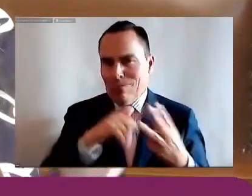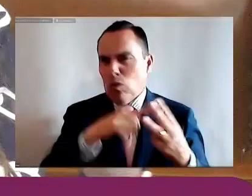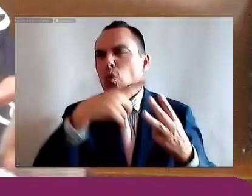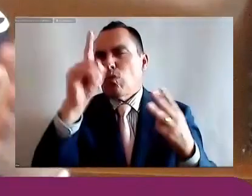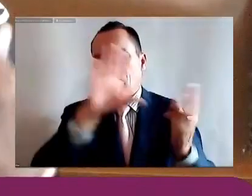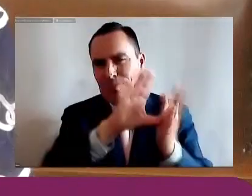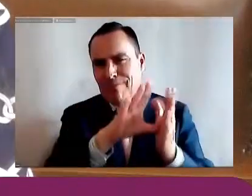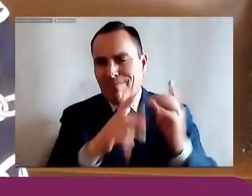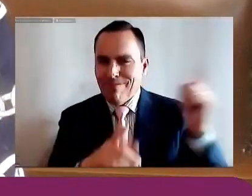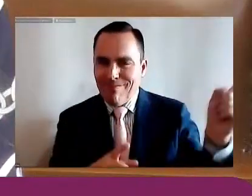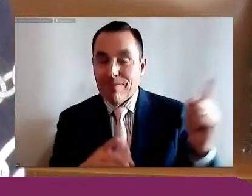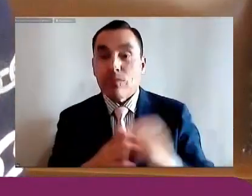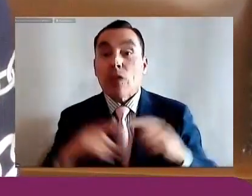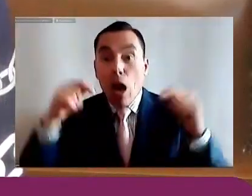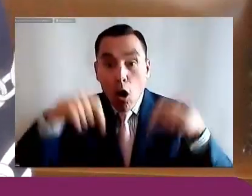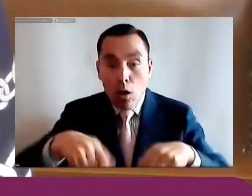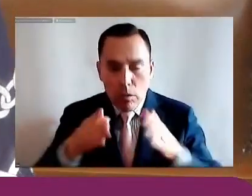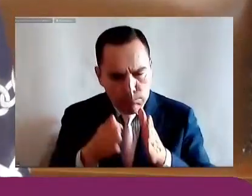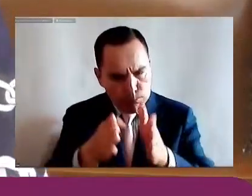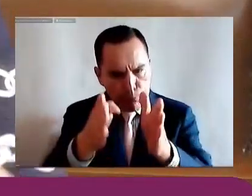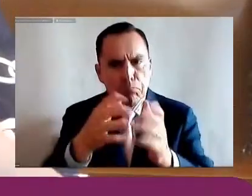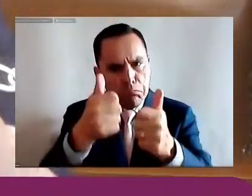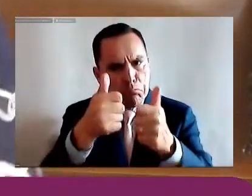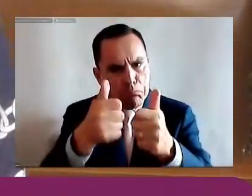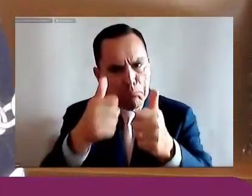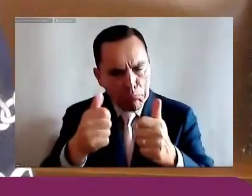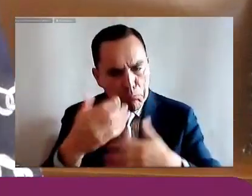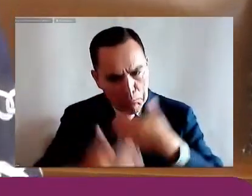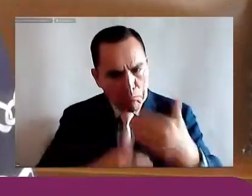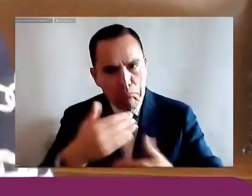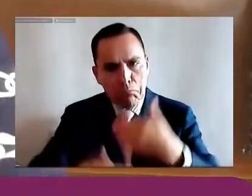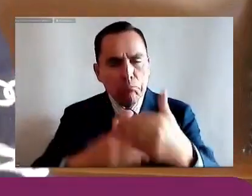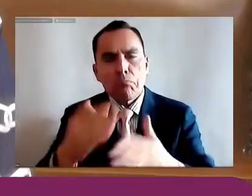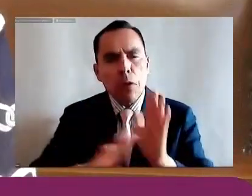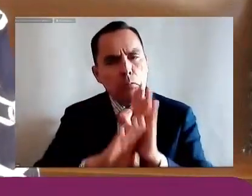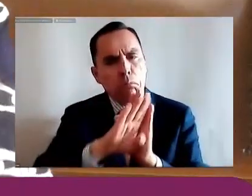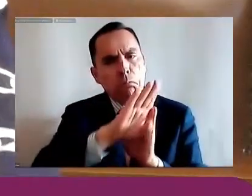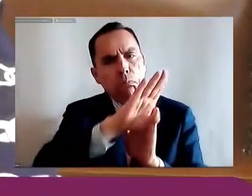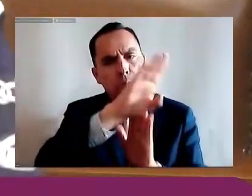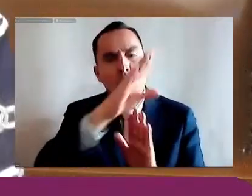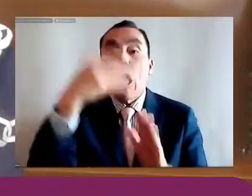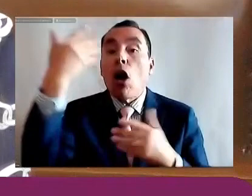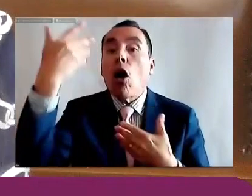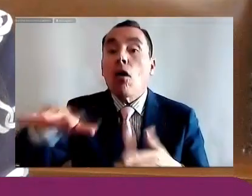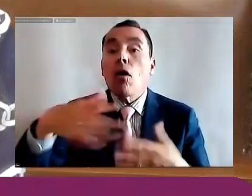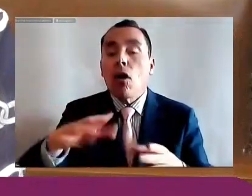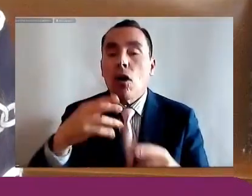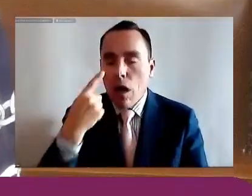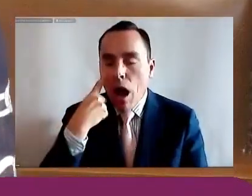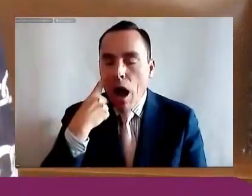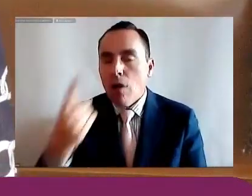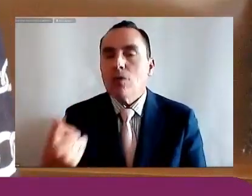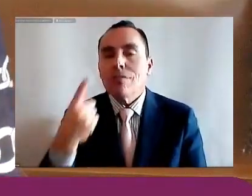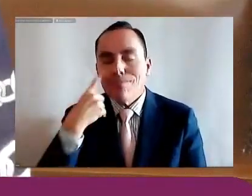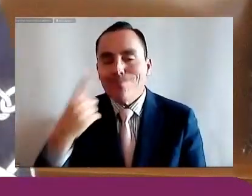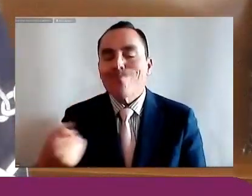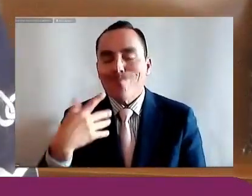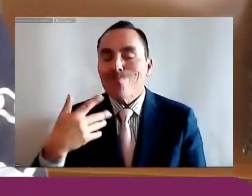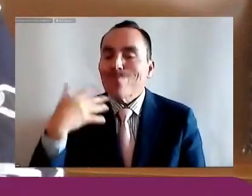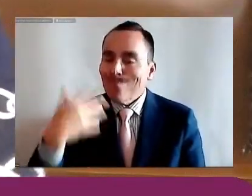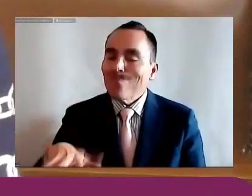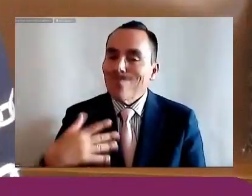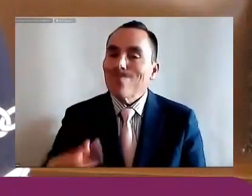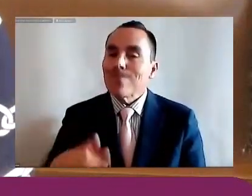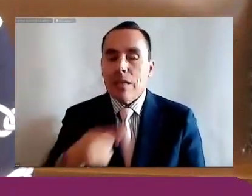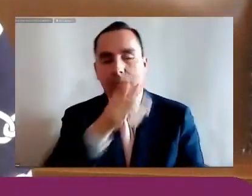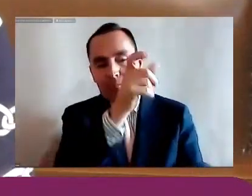por buen camino, pero todavía hay muchas cosas que podemos ir haciendo para ir reconociendo esta dimensión de intereses femeninos. Y respecto al